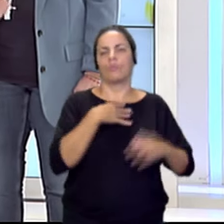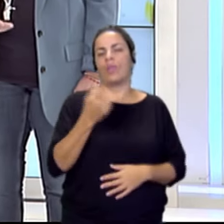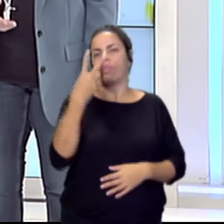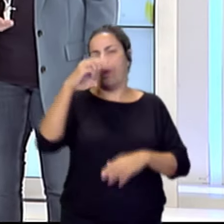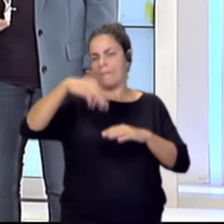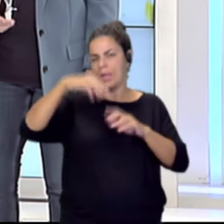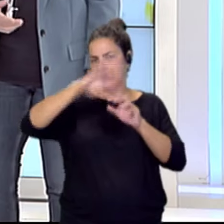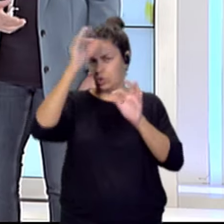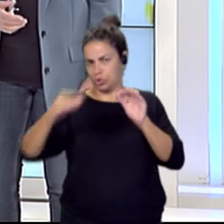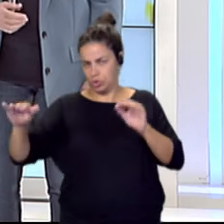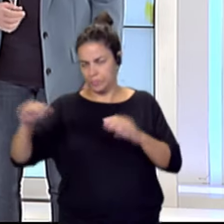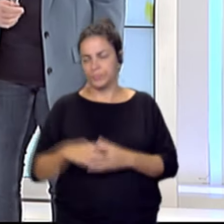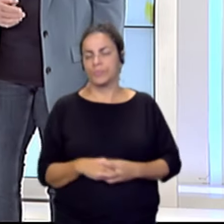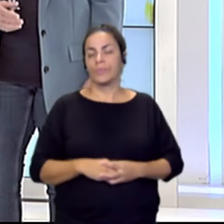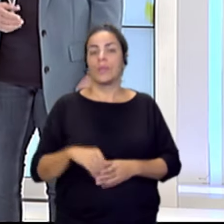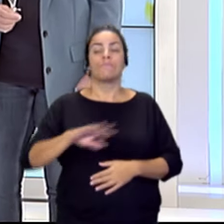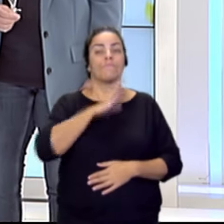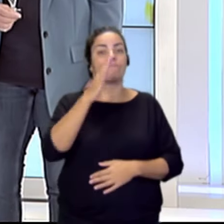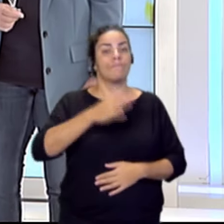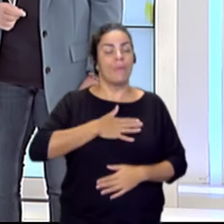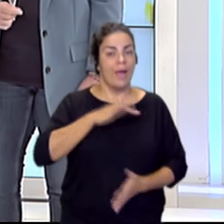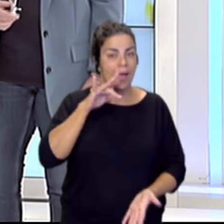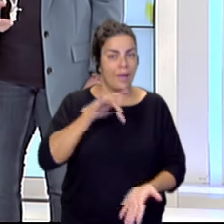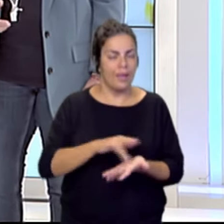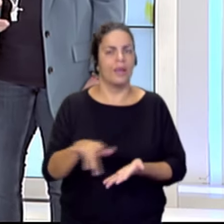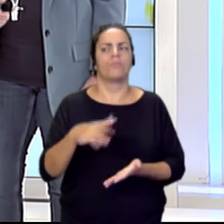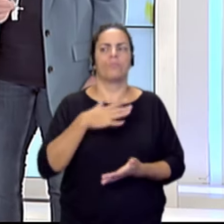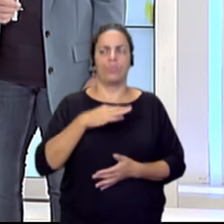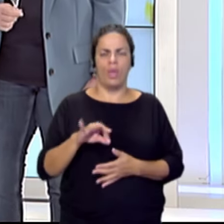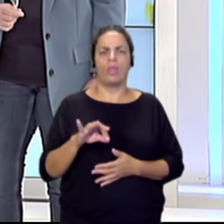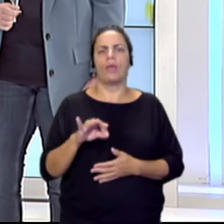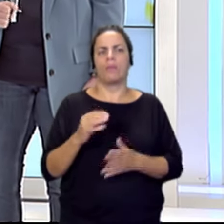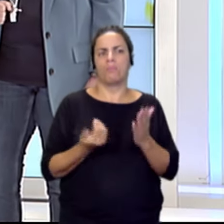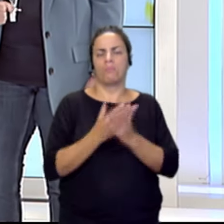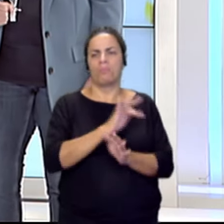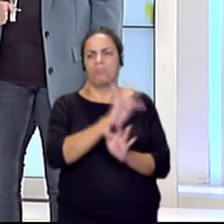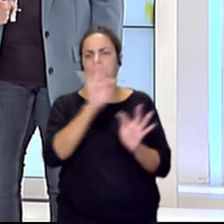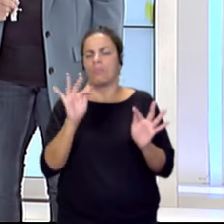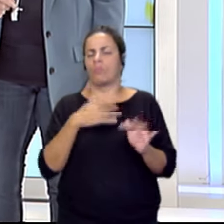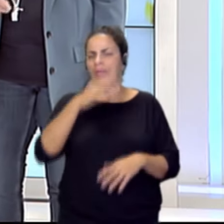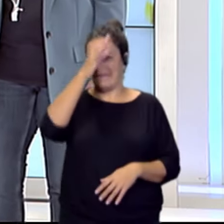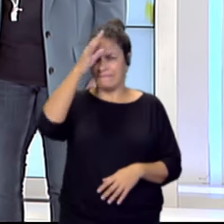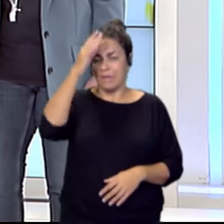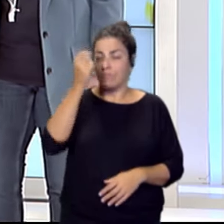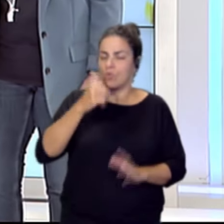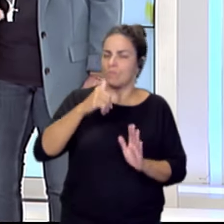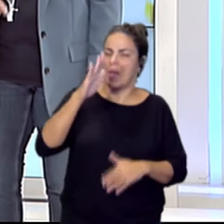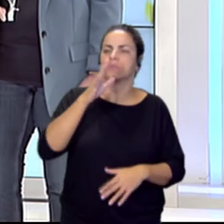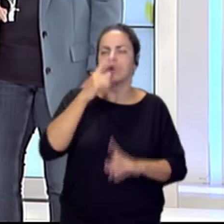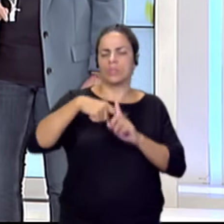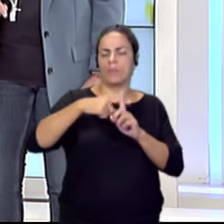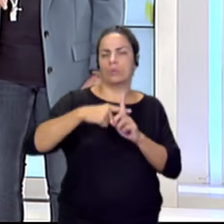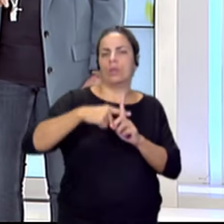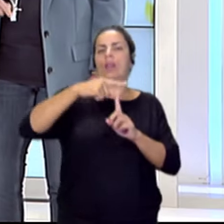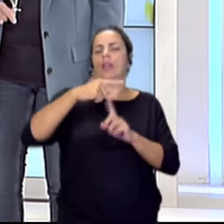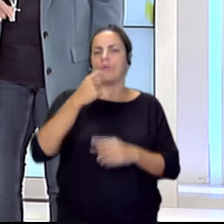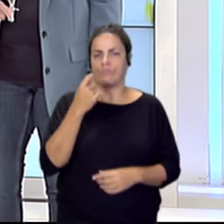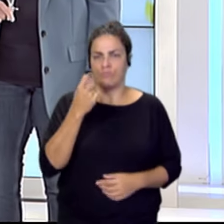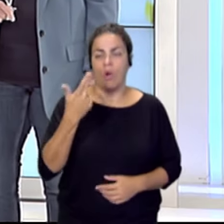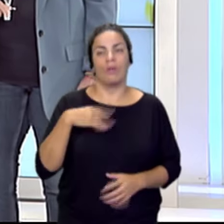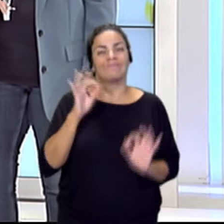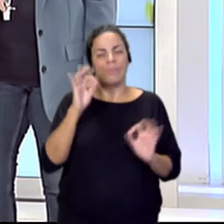De cara a la jornada de mañana, va a ser una jornada en la que probablemente pasaremos un poco más de calor. Van a subir las temperaturas, se va a notar en los